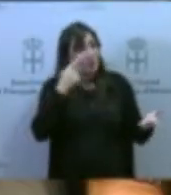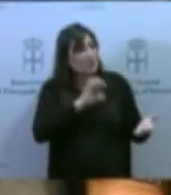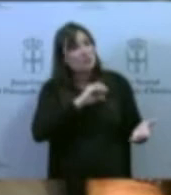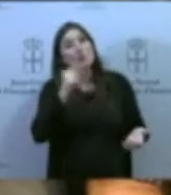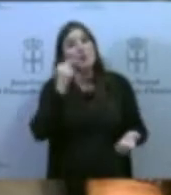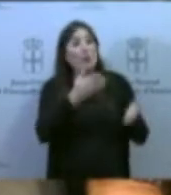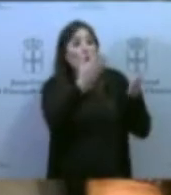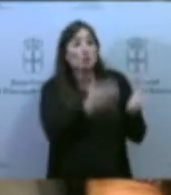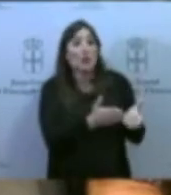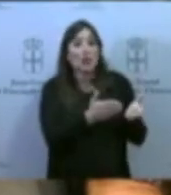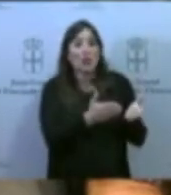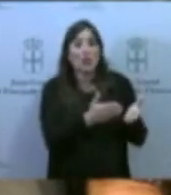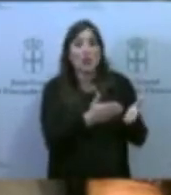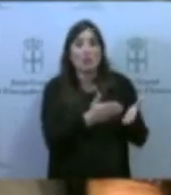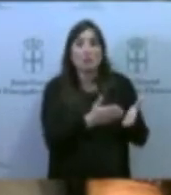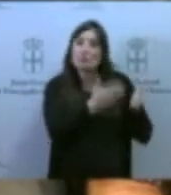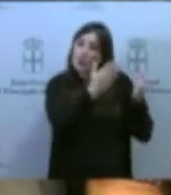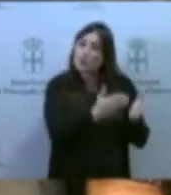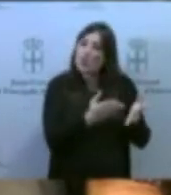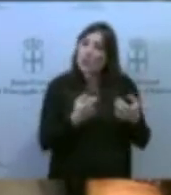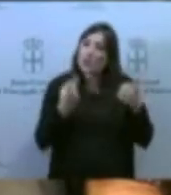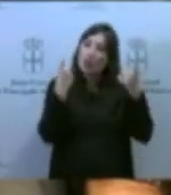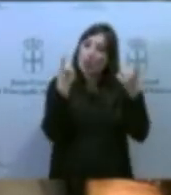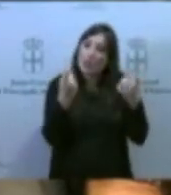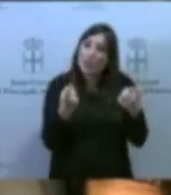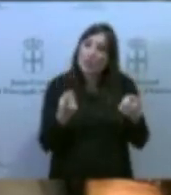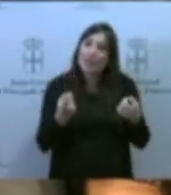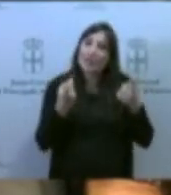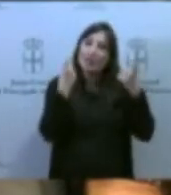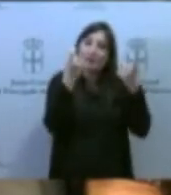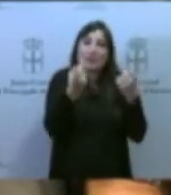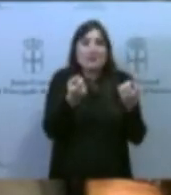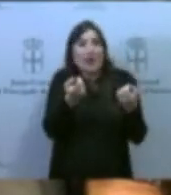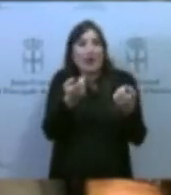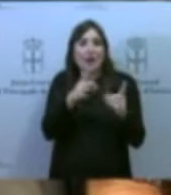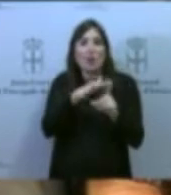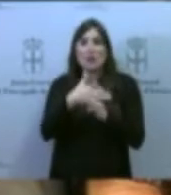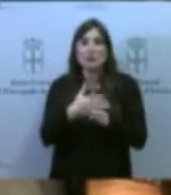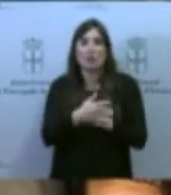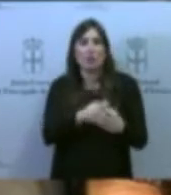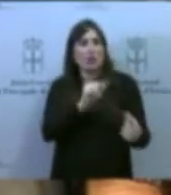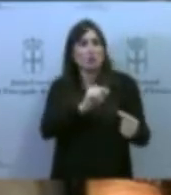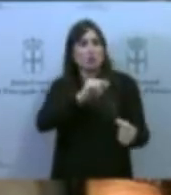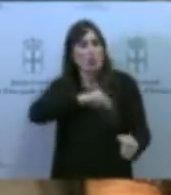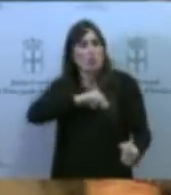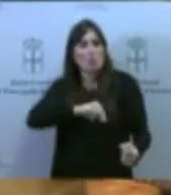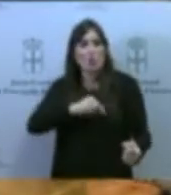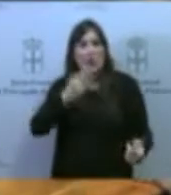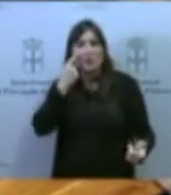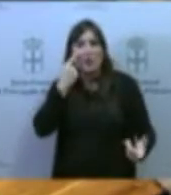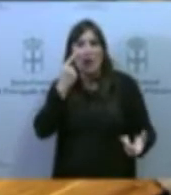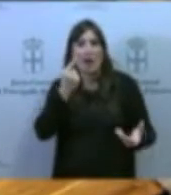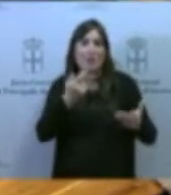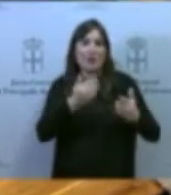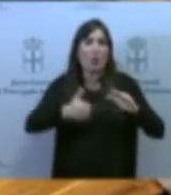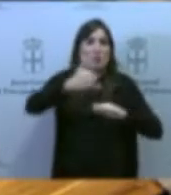intenta llevarnos a una situación de discusión moral o de debate moral sobre quién está encima o debajo. Nosotros no nos consideramos más que